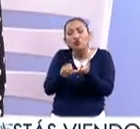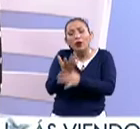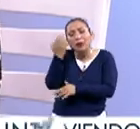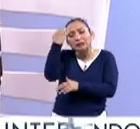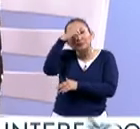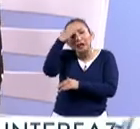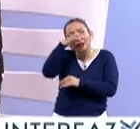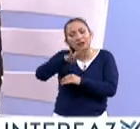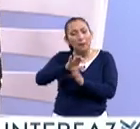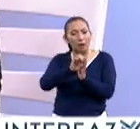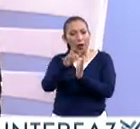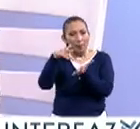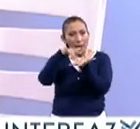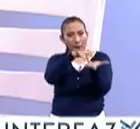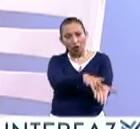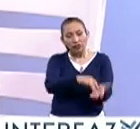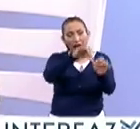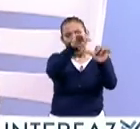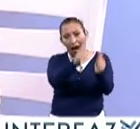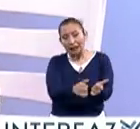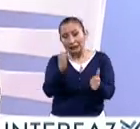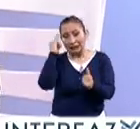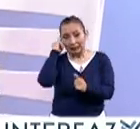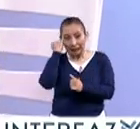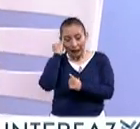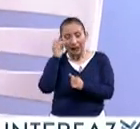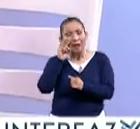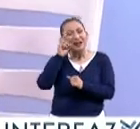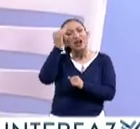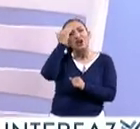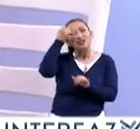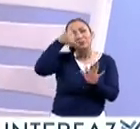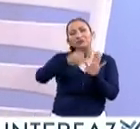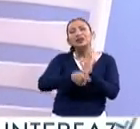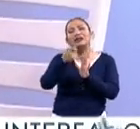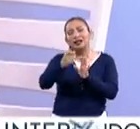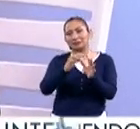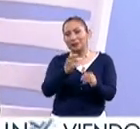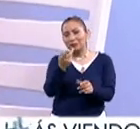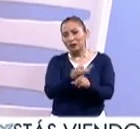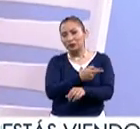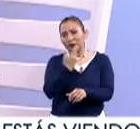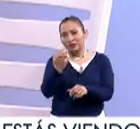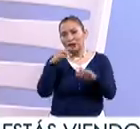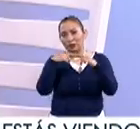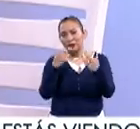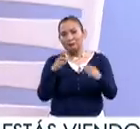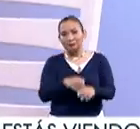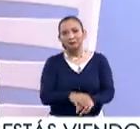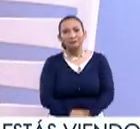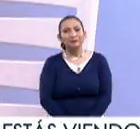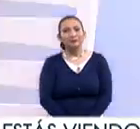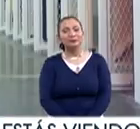nuevas experiencias como el apoyo al arte indígena. Vamos a conocer más detalles de lo que sucedió en este encuentro.